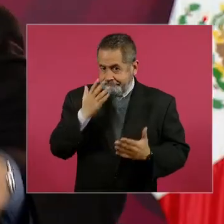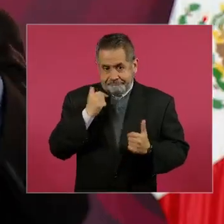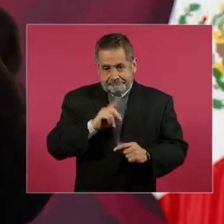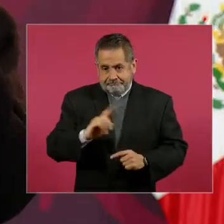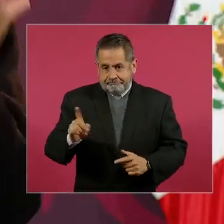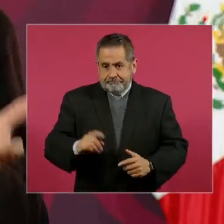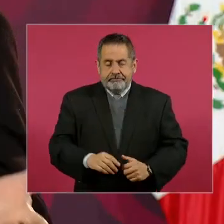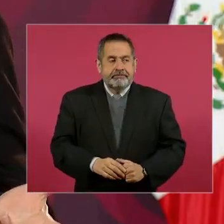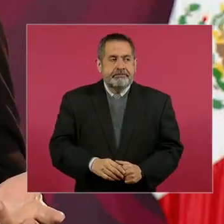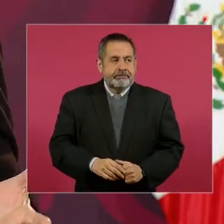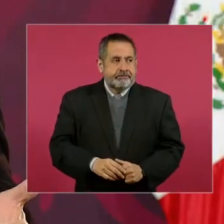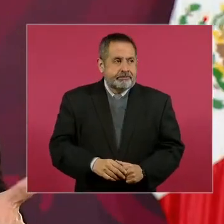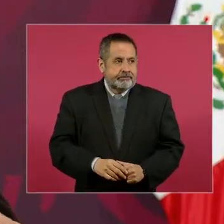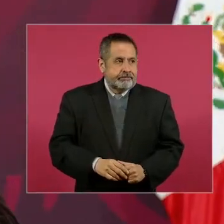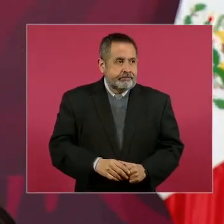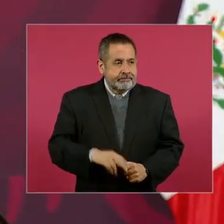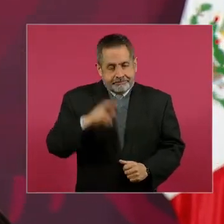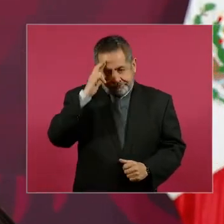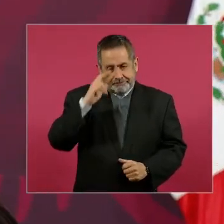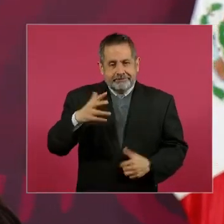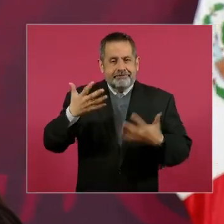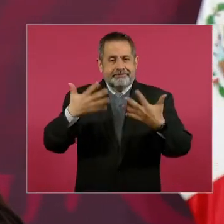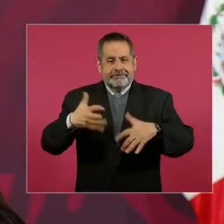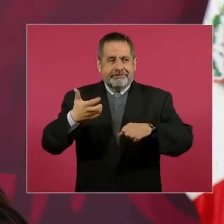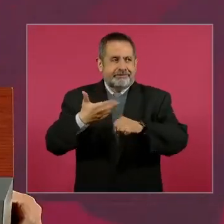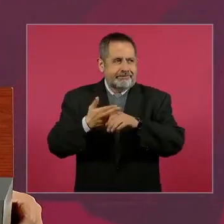de las empresas